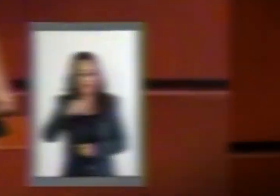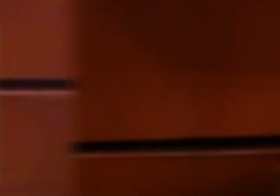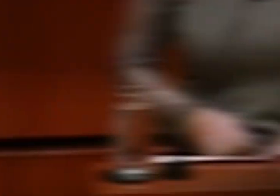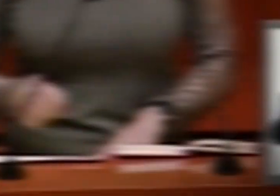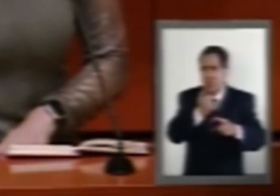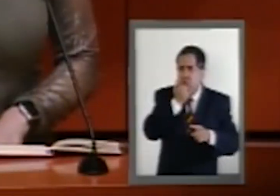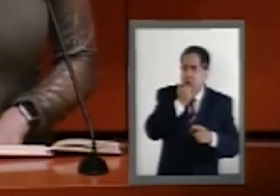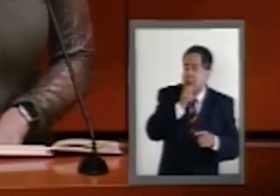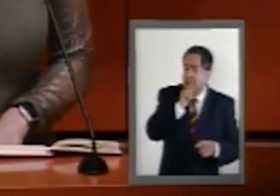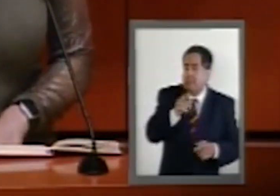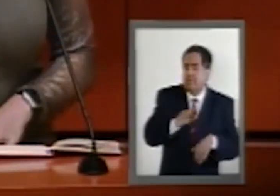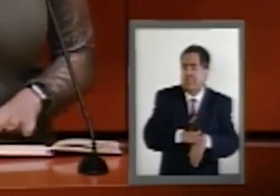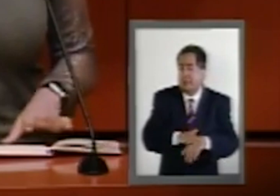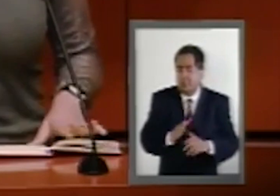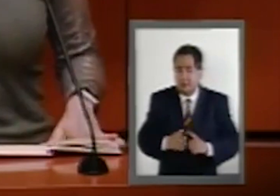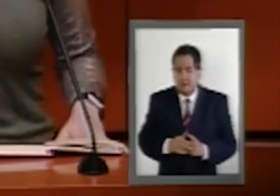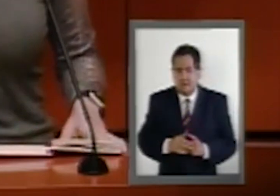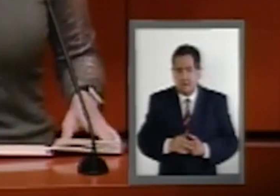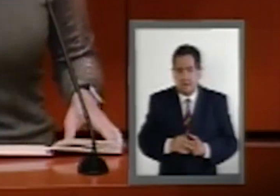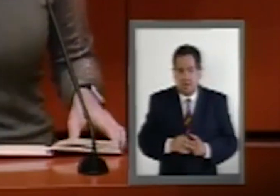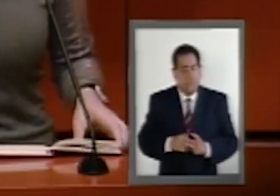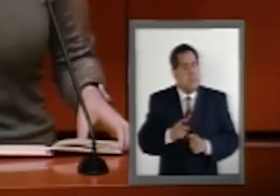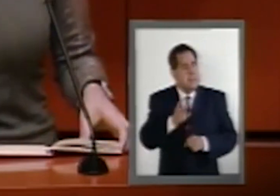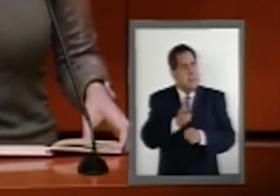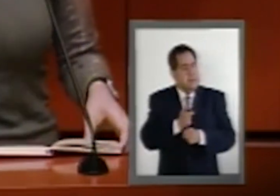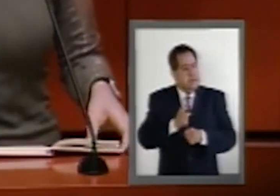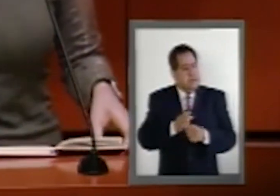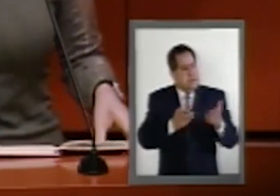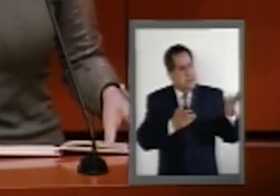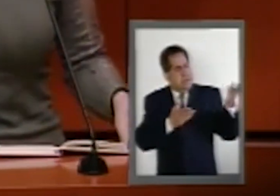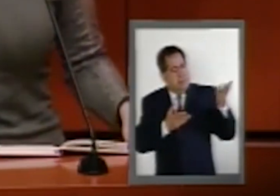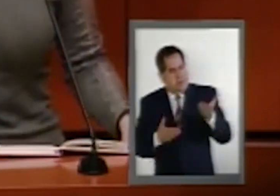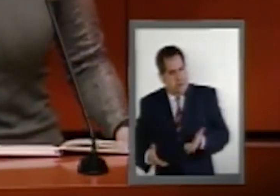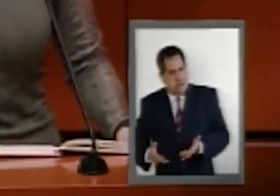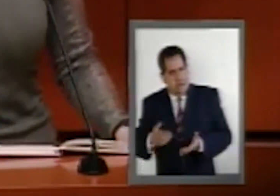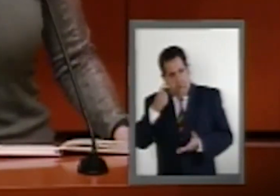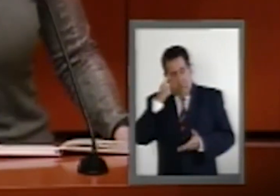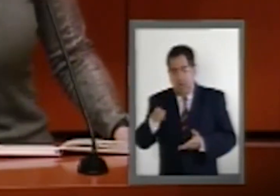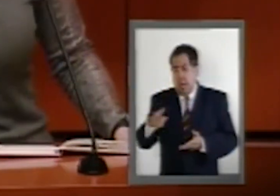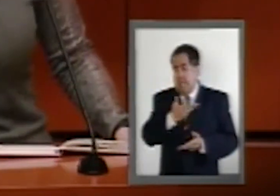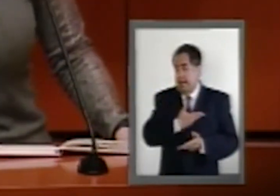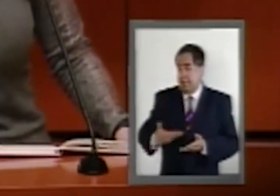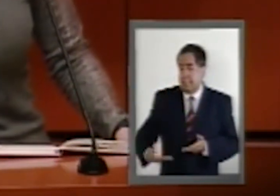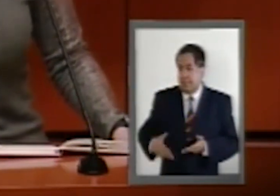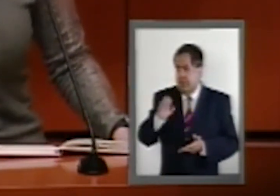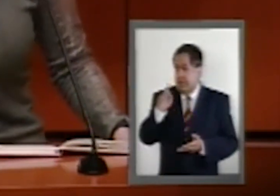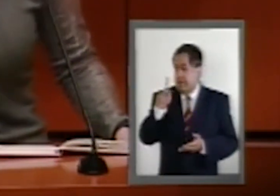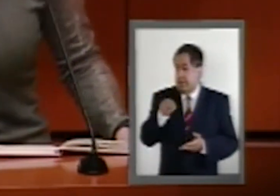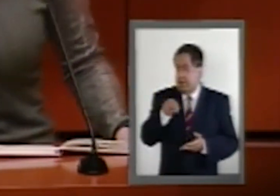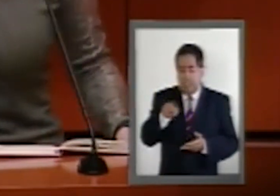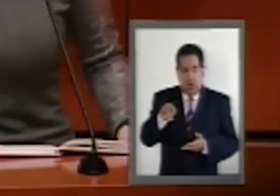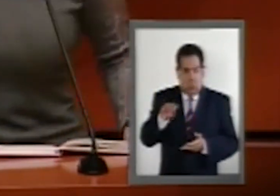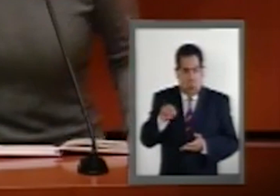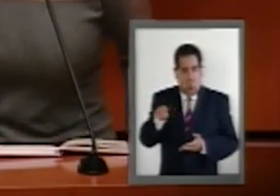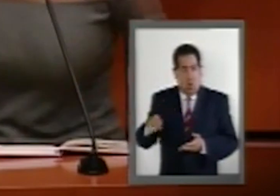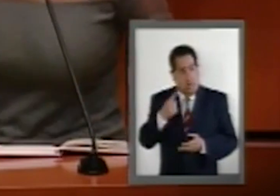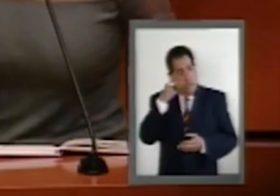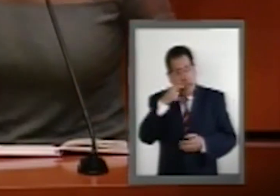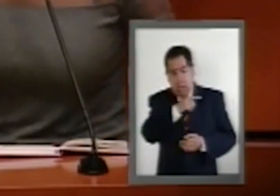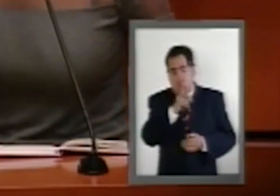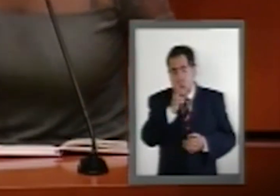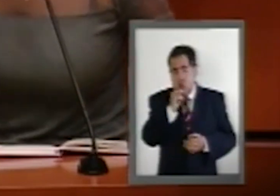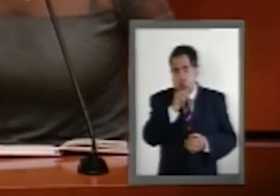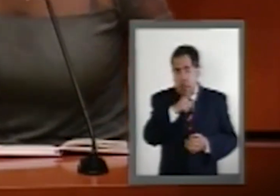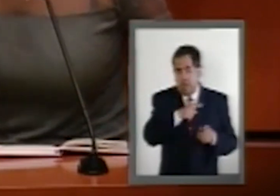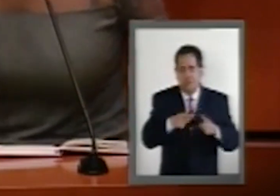traición. La invitación y recepción hecha por el presidente Peña Nieto a Donald Trump